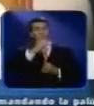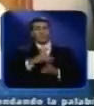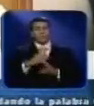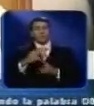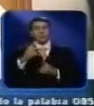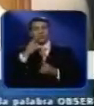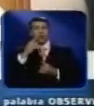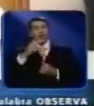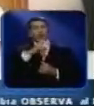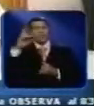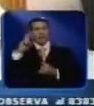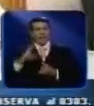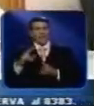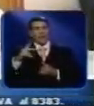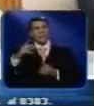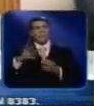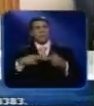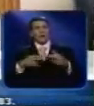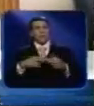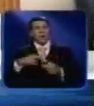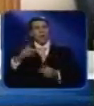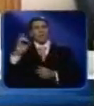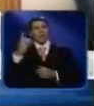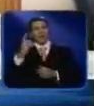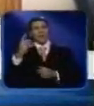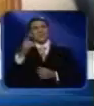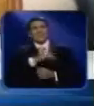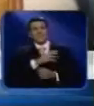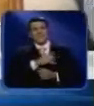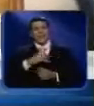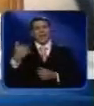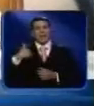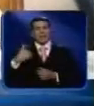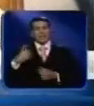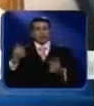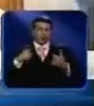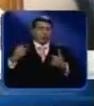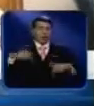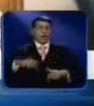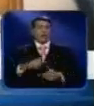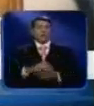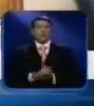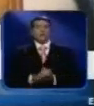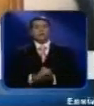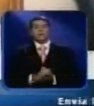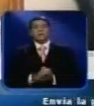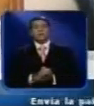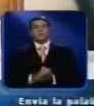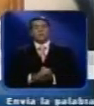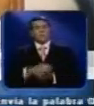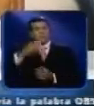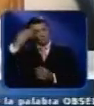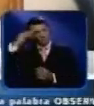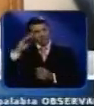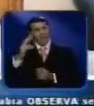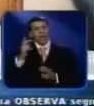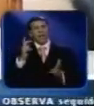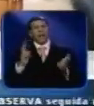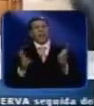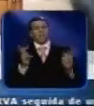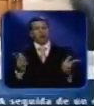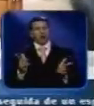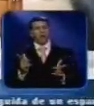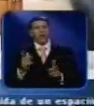Costa Rica, Panamá, Bolivia, Chile, Argentina. Aquí estoy. Yo después me voy a México, a California,